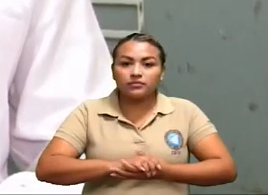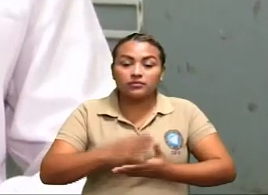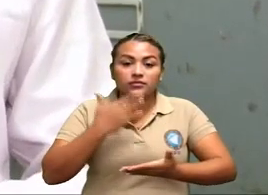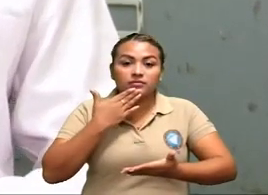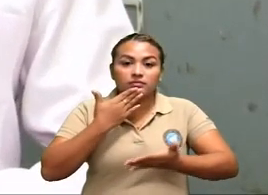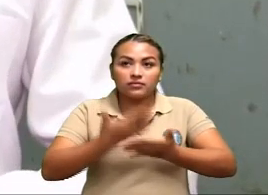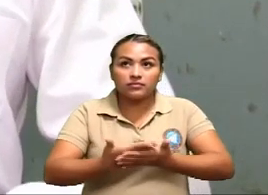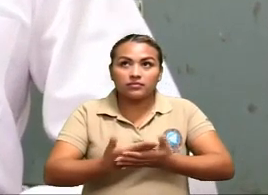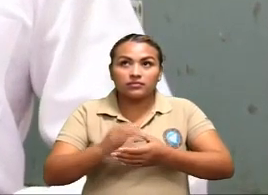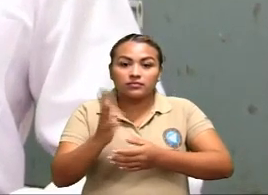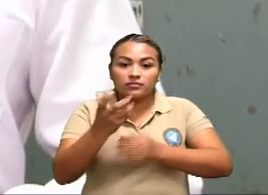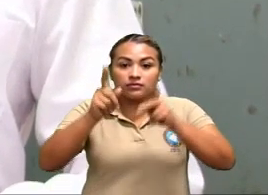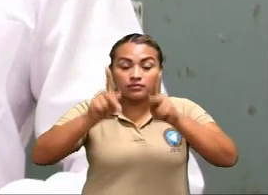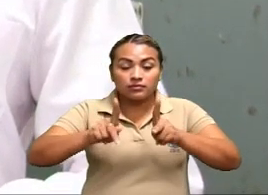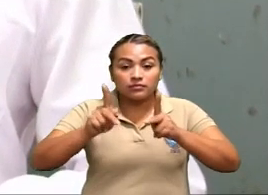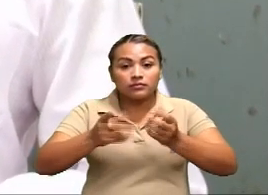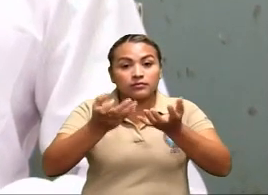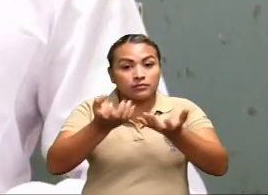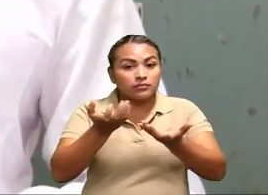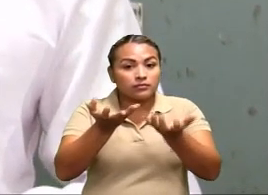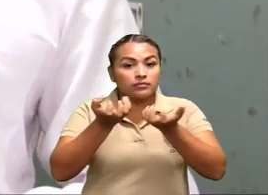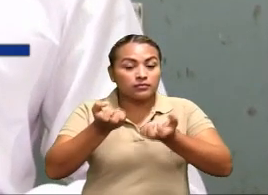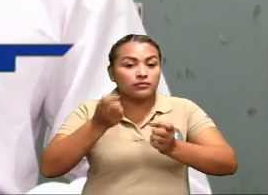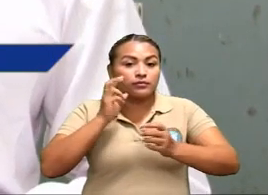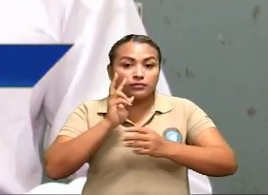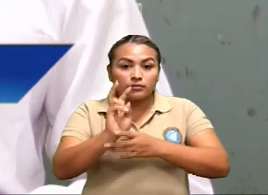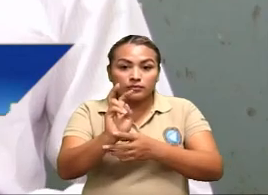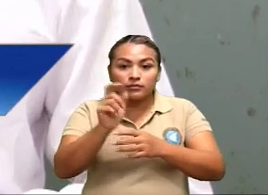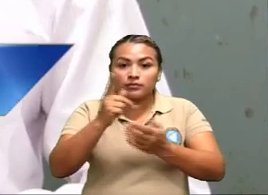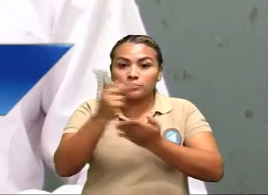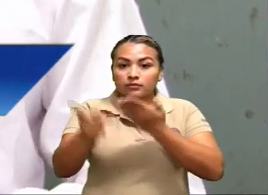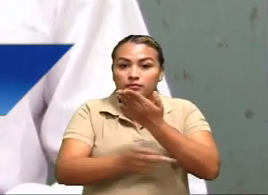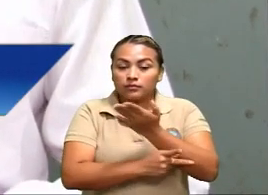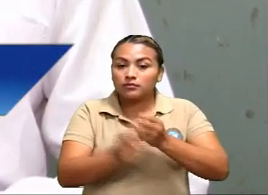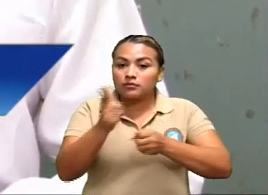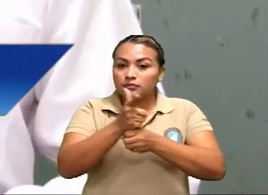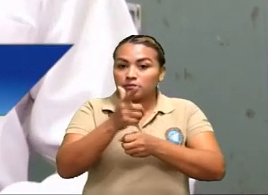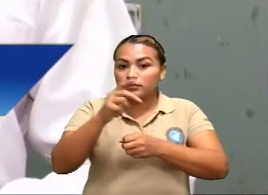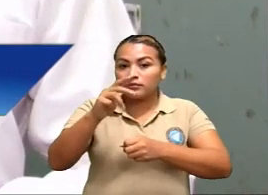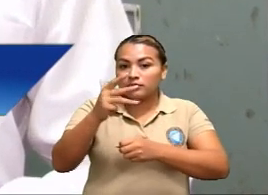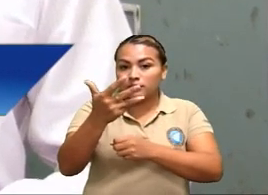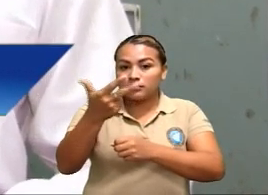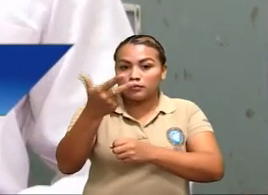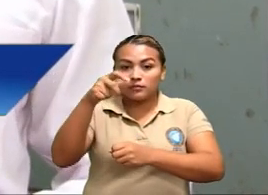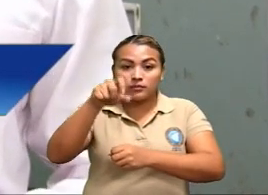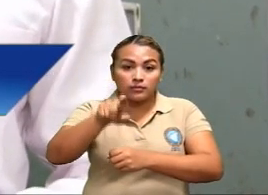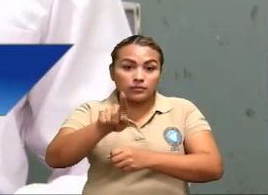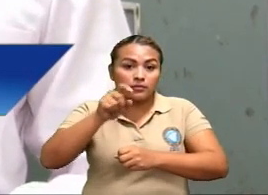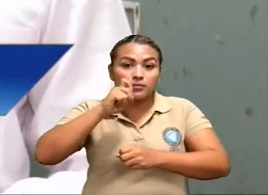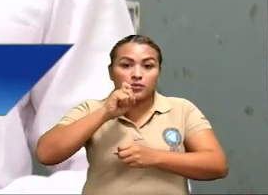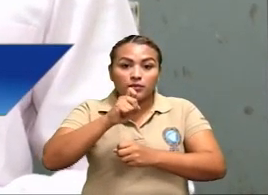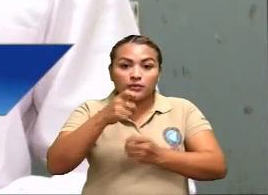Gracias, amigos televidentes, por su fiel sintonía al canal parlamentario y, por supuesto, a su gustado programa Prevenir es